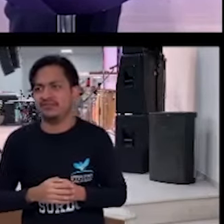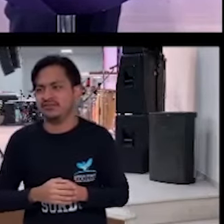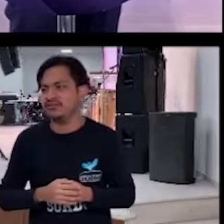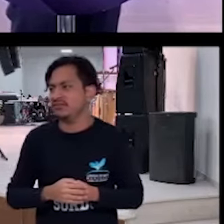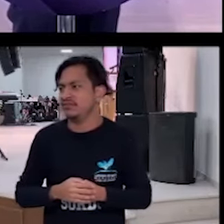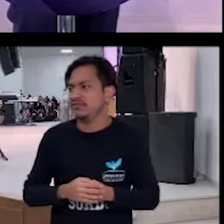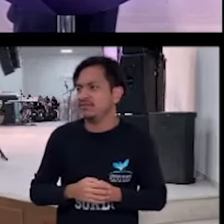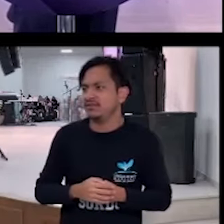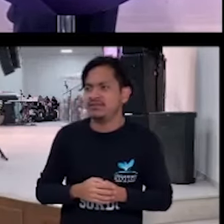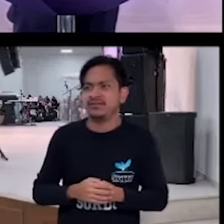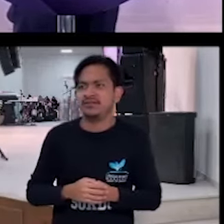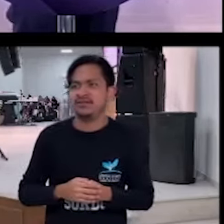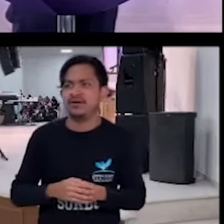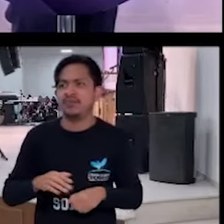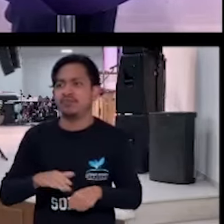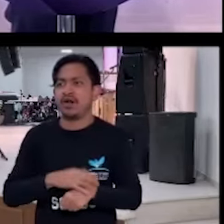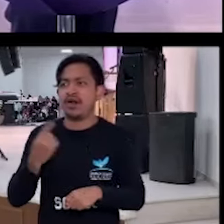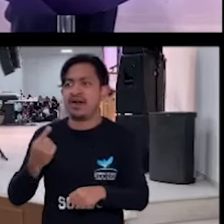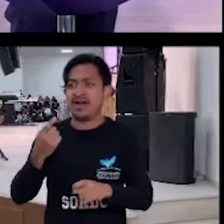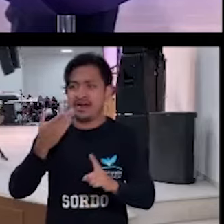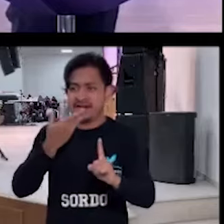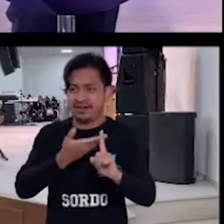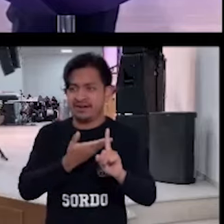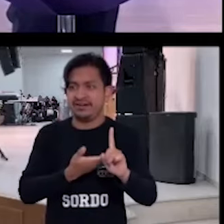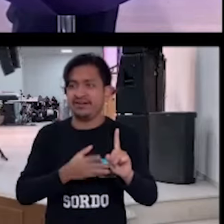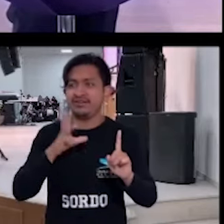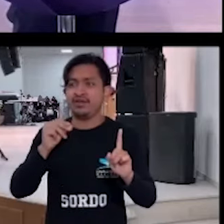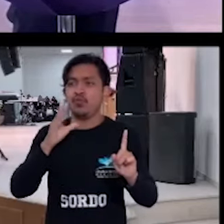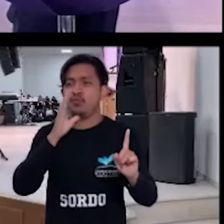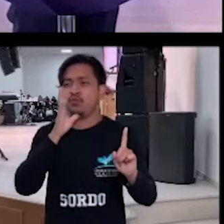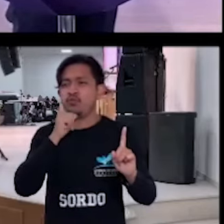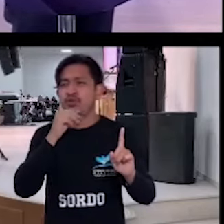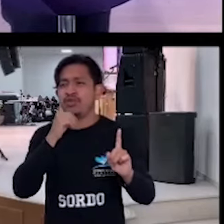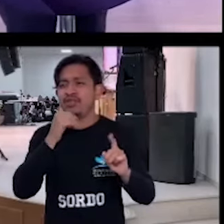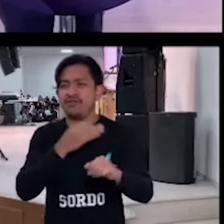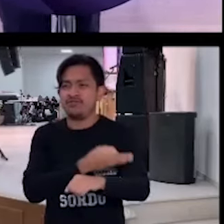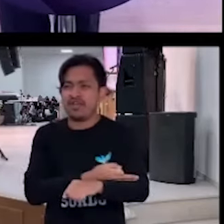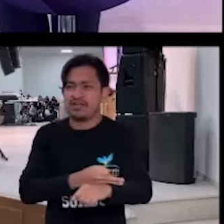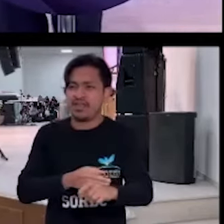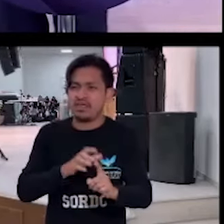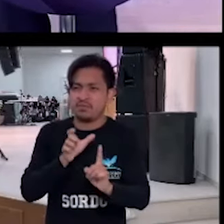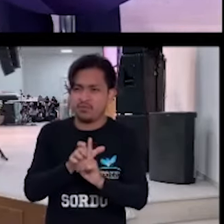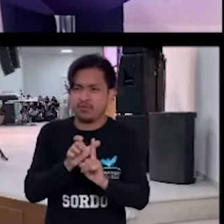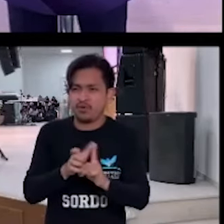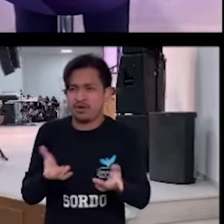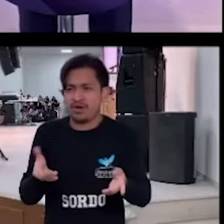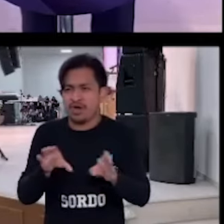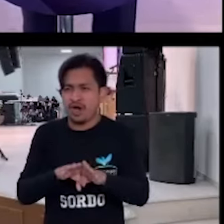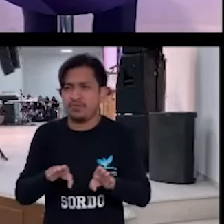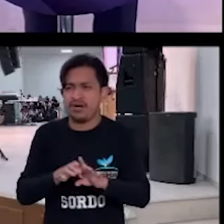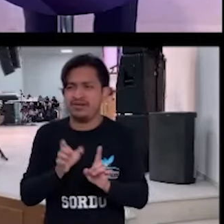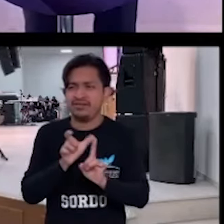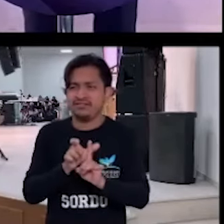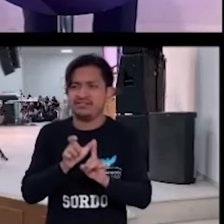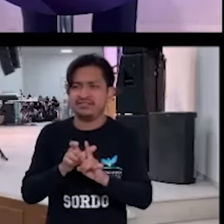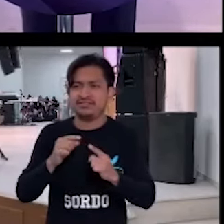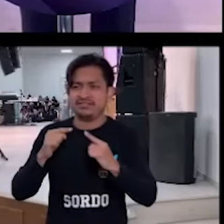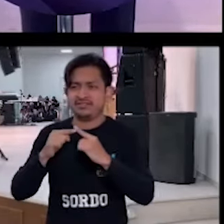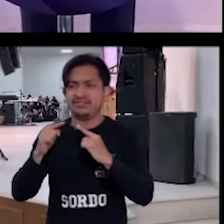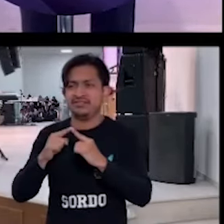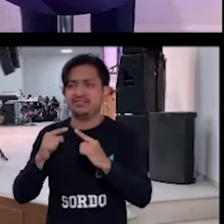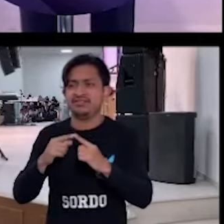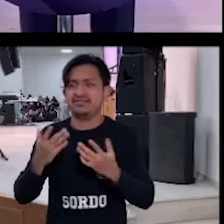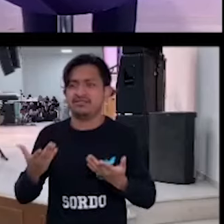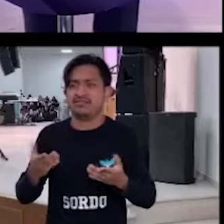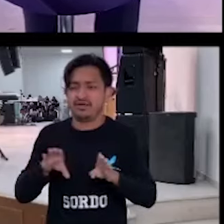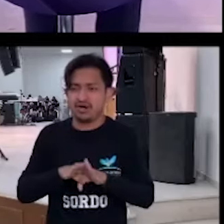¿cómo podrá cuidar de la iglesia de Dios? Es una pregunta retórica, ¿no? Que significa que está